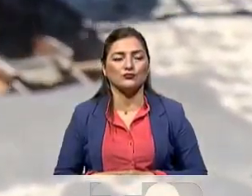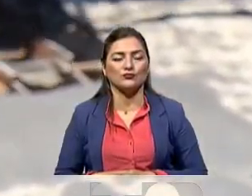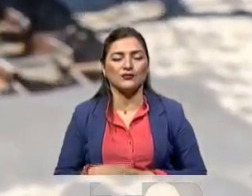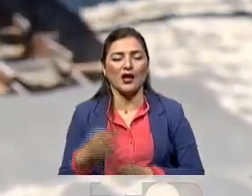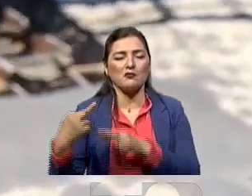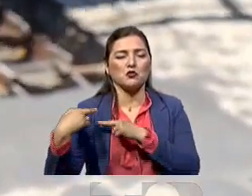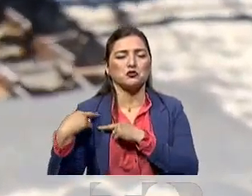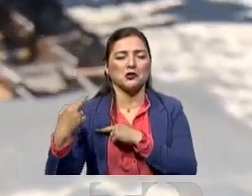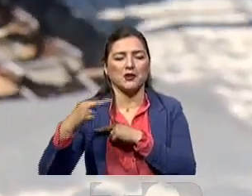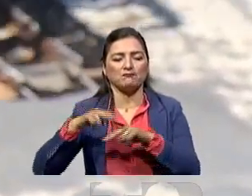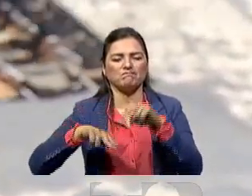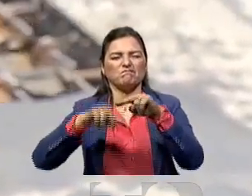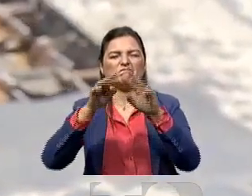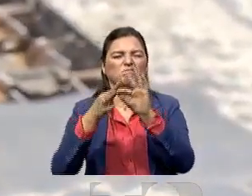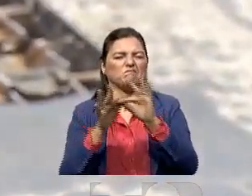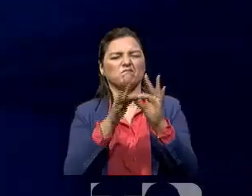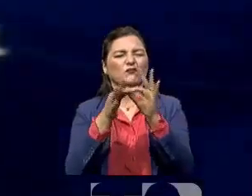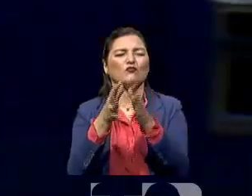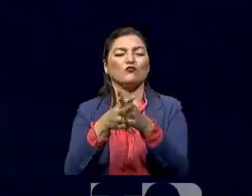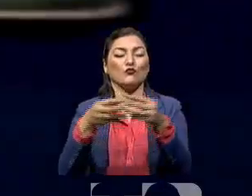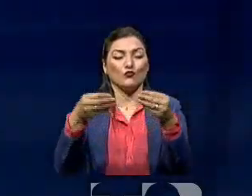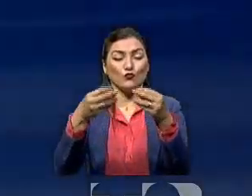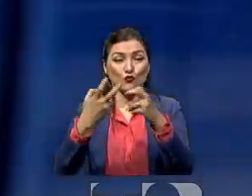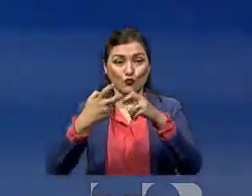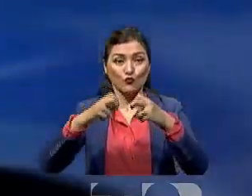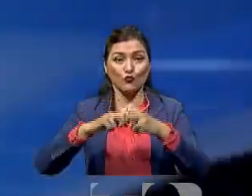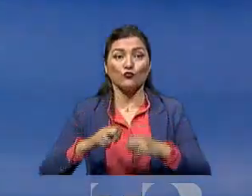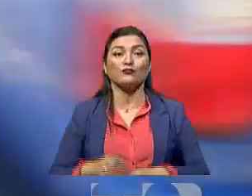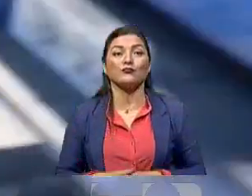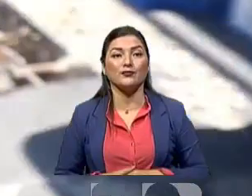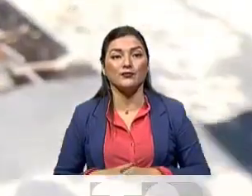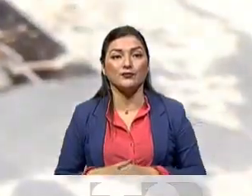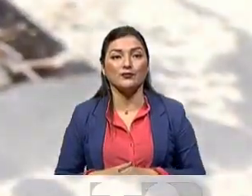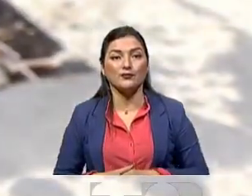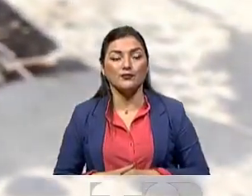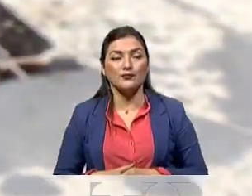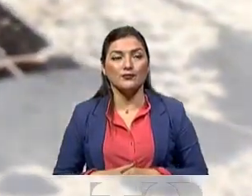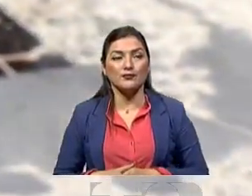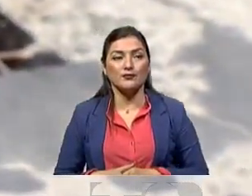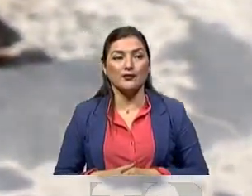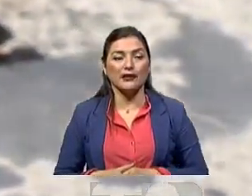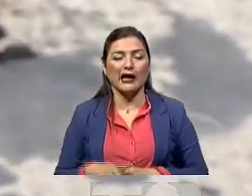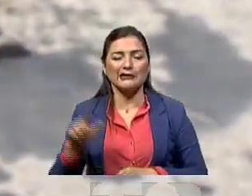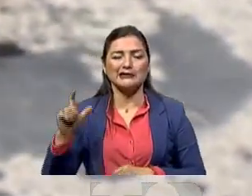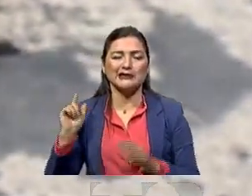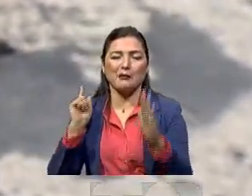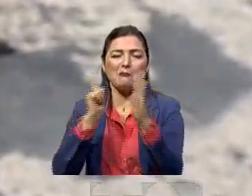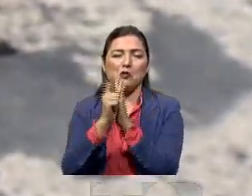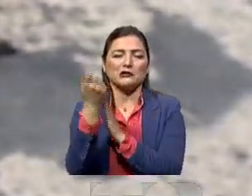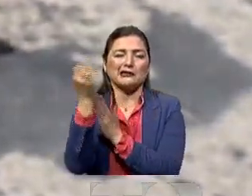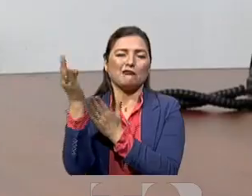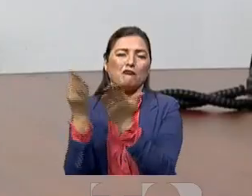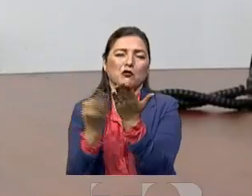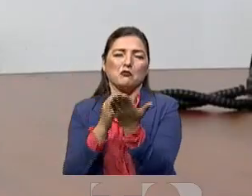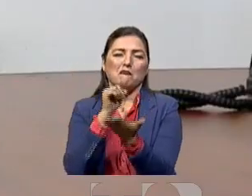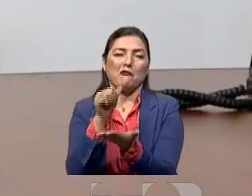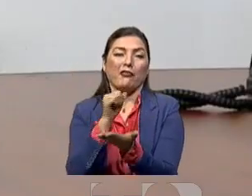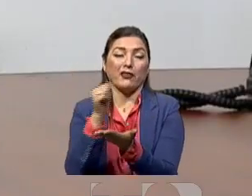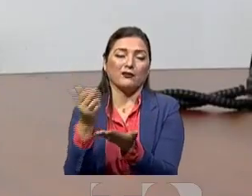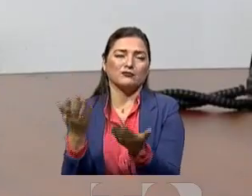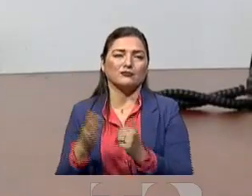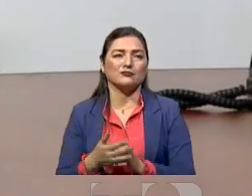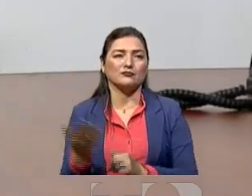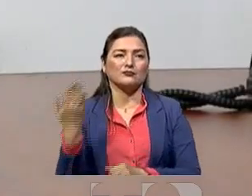tiene previsto darle solución definitiva a estos problemas una vez que cuente con el presupuesto precisó el funcionario en el